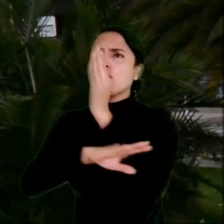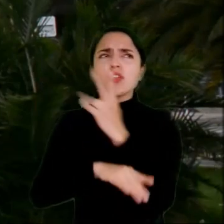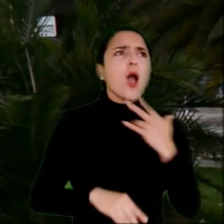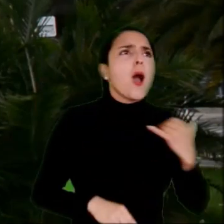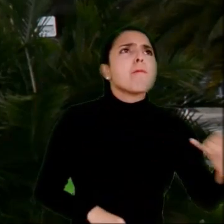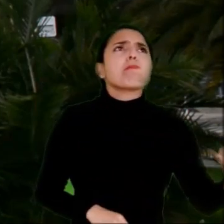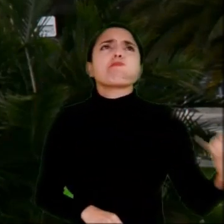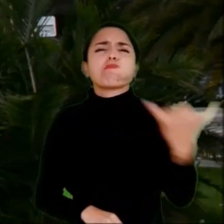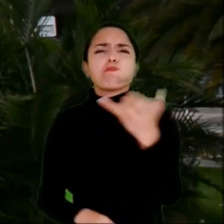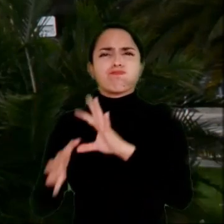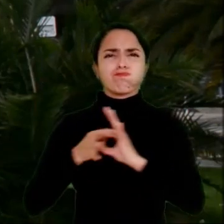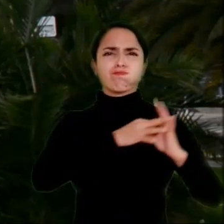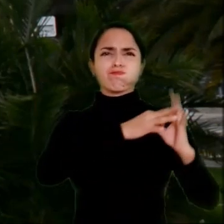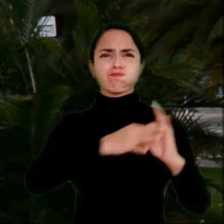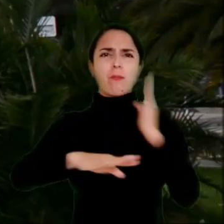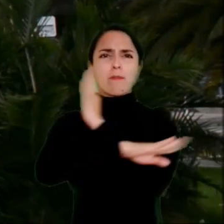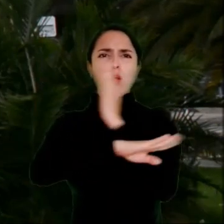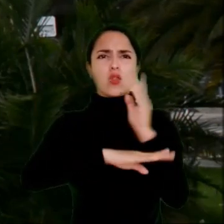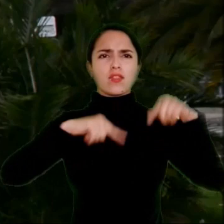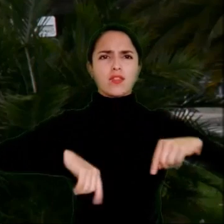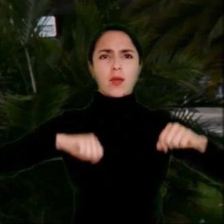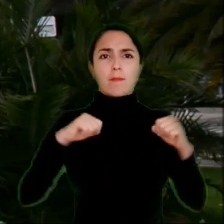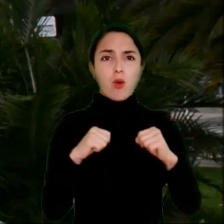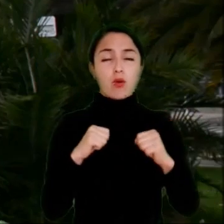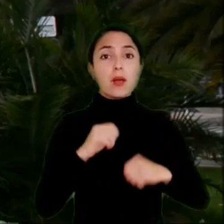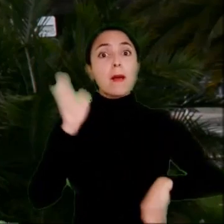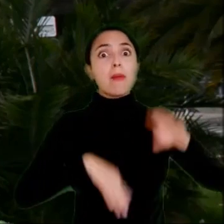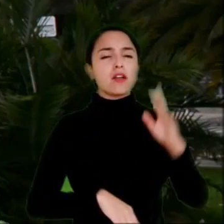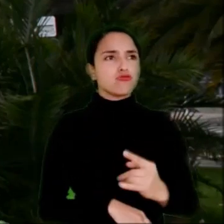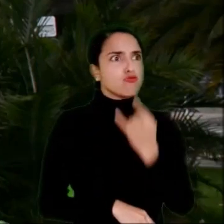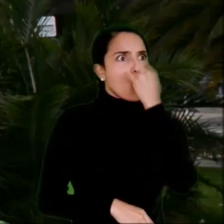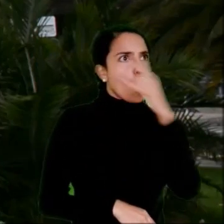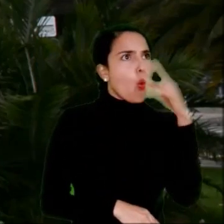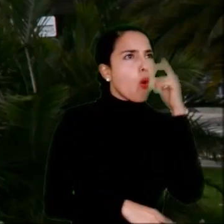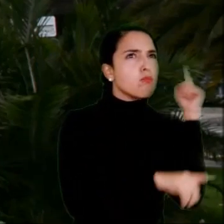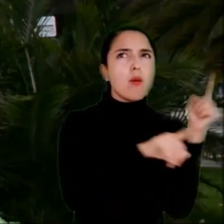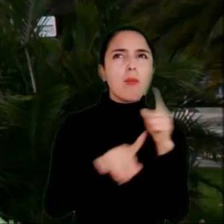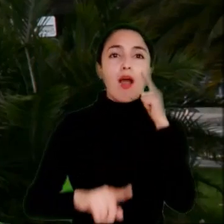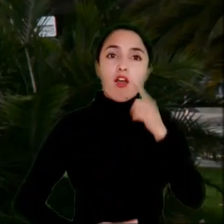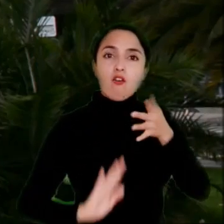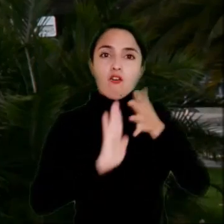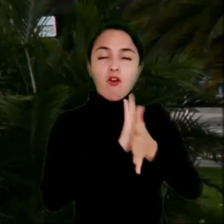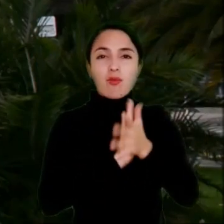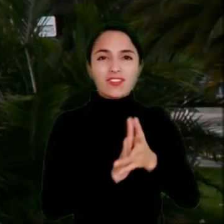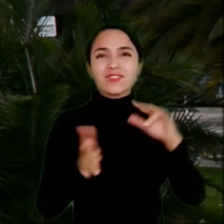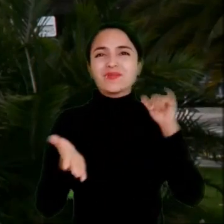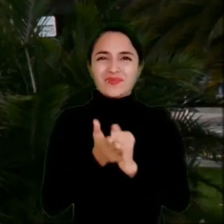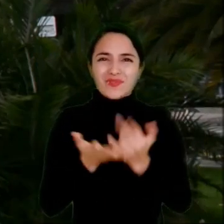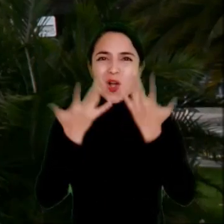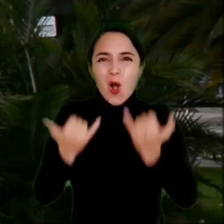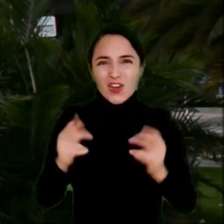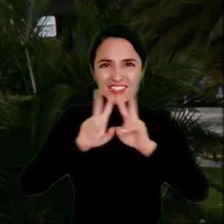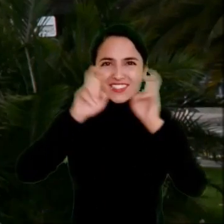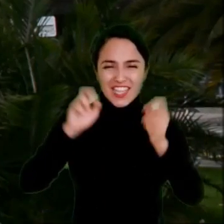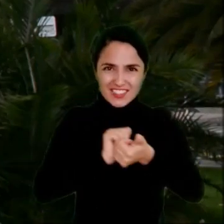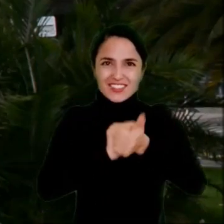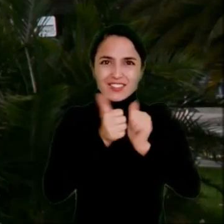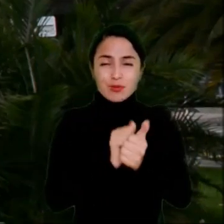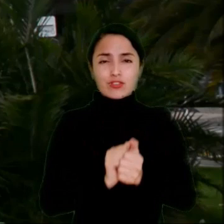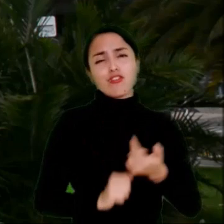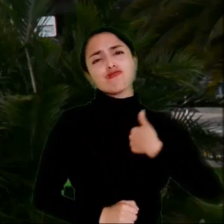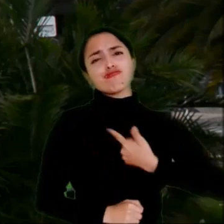para conseguir más información sobre los temas que hemos visto el día de hoy. Yo por mi parte me